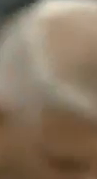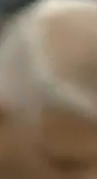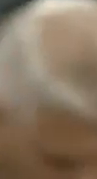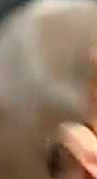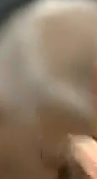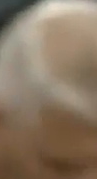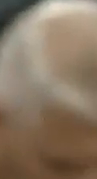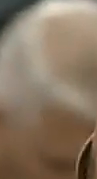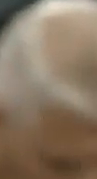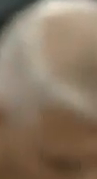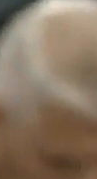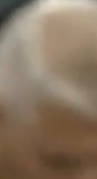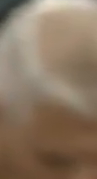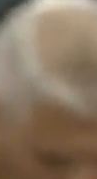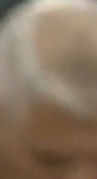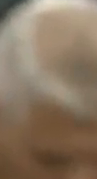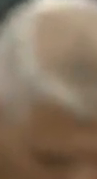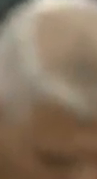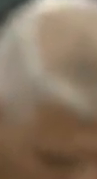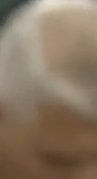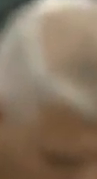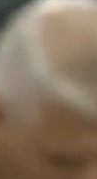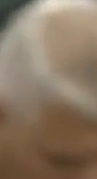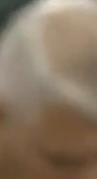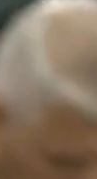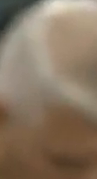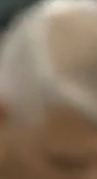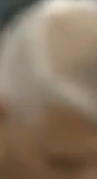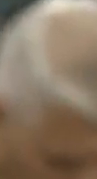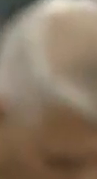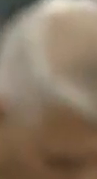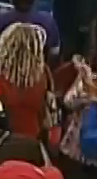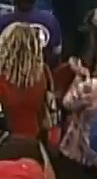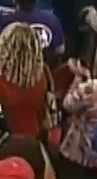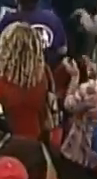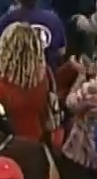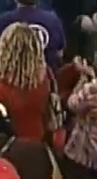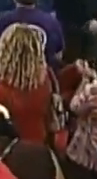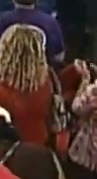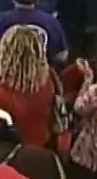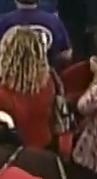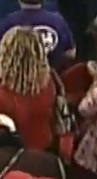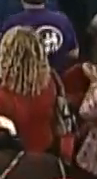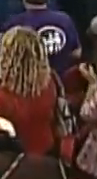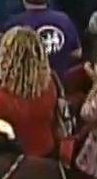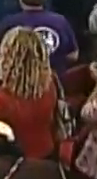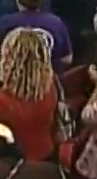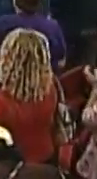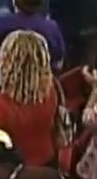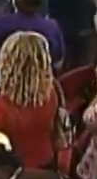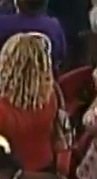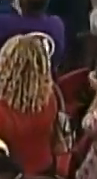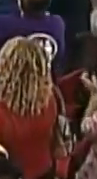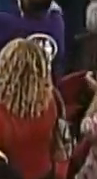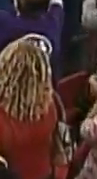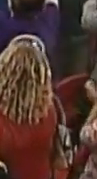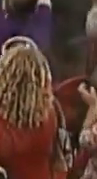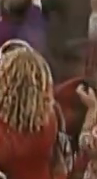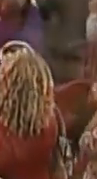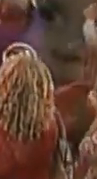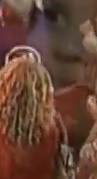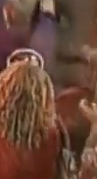de azufre penetra el ambiente. A defendernos vamos todos